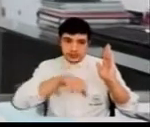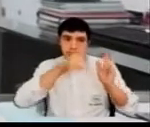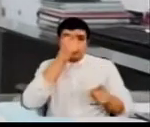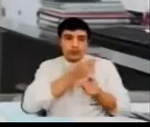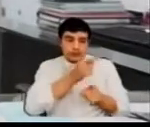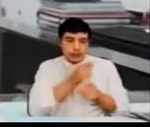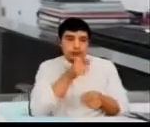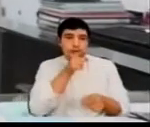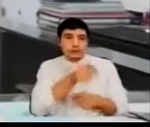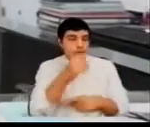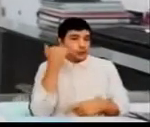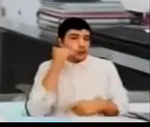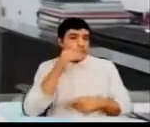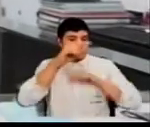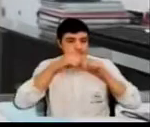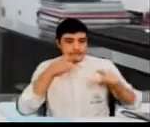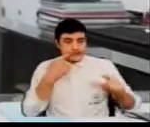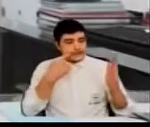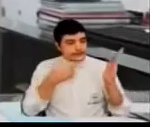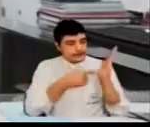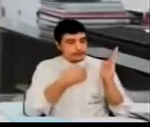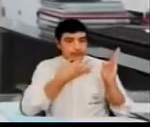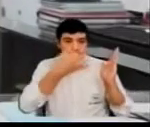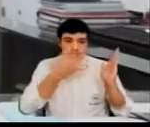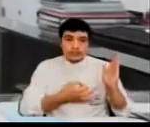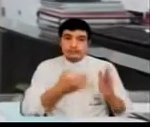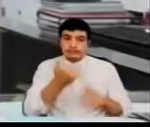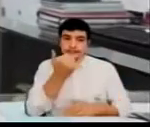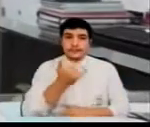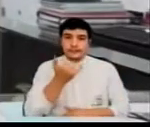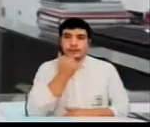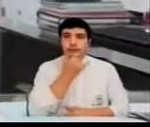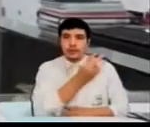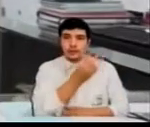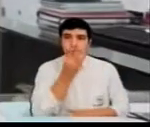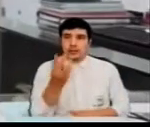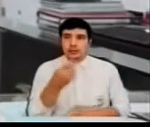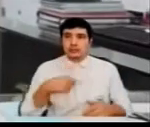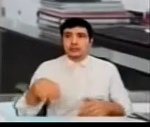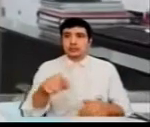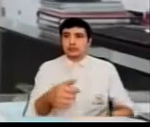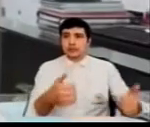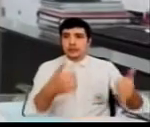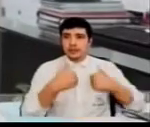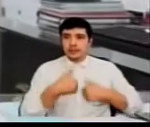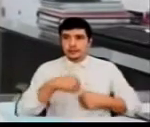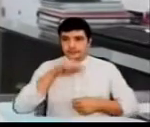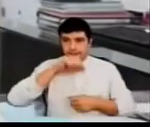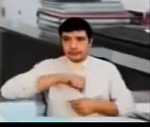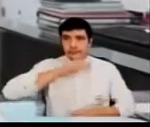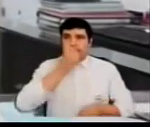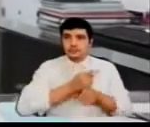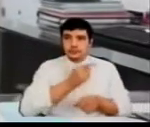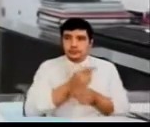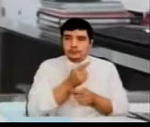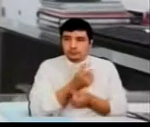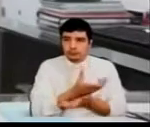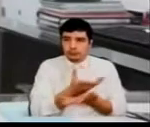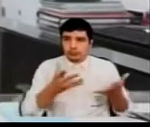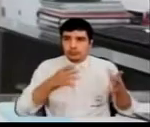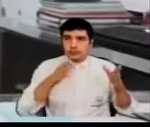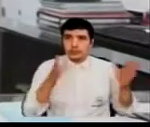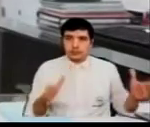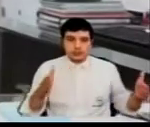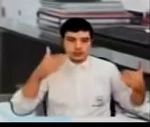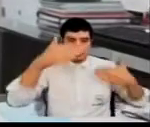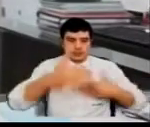las canastillas de alimentos para retiro y no para entrega, las cuales no fueron descartadas de manera oportuna por parte del operador. Que